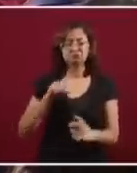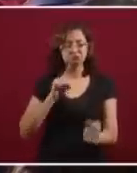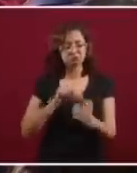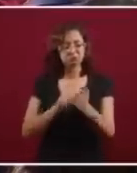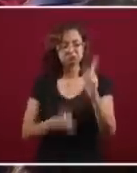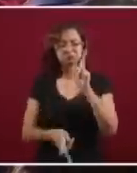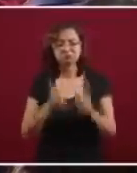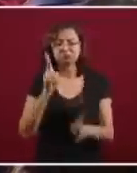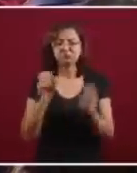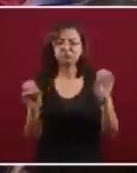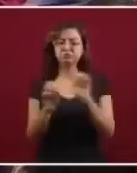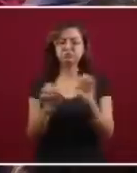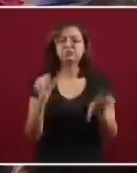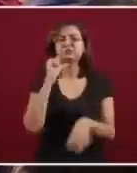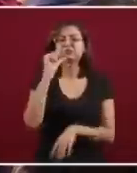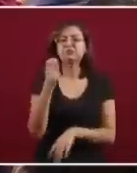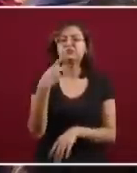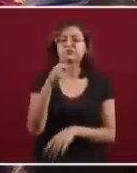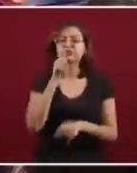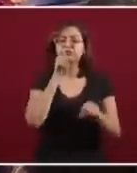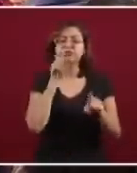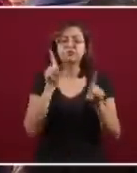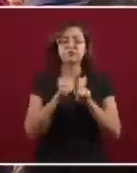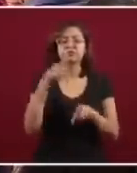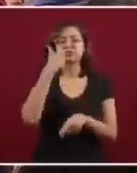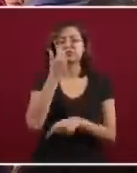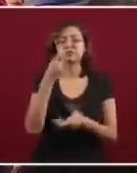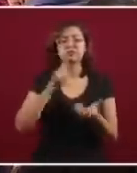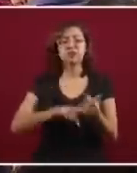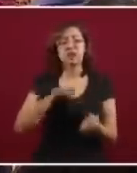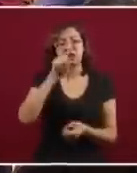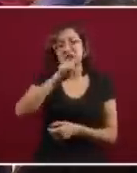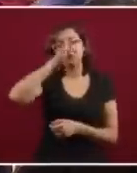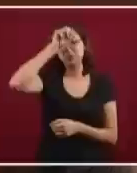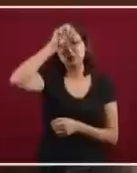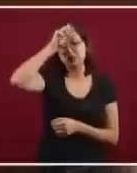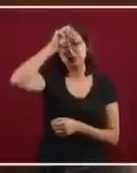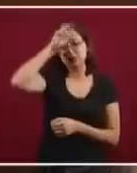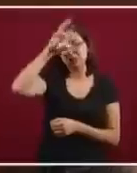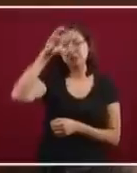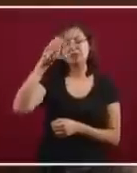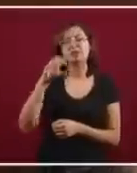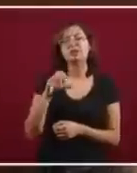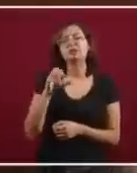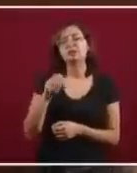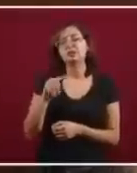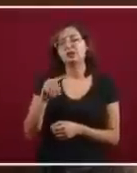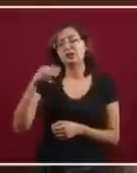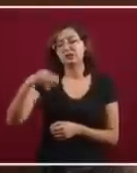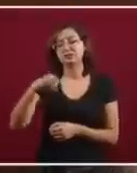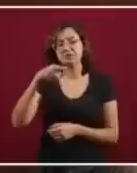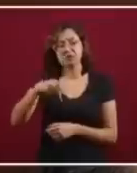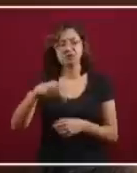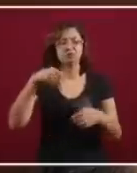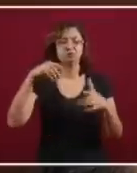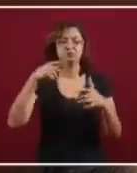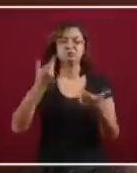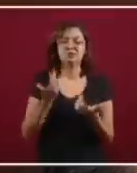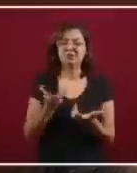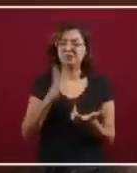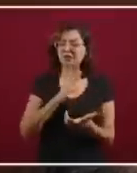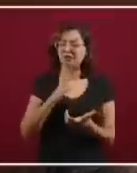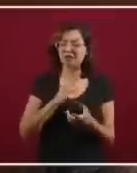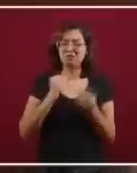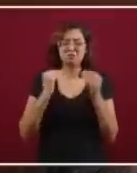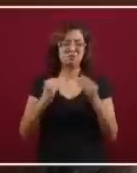también le quiero comentar que en estas minas la es la que está dominando y pues obviamente hay mucha violencia